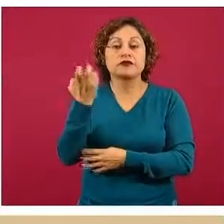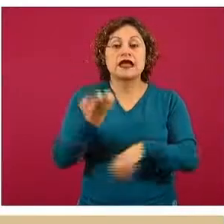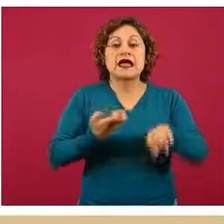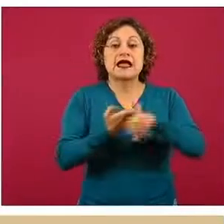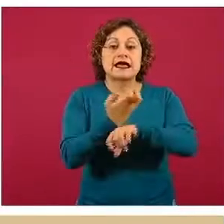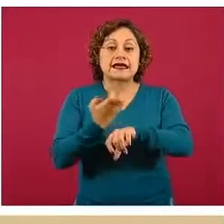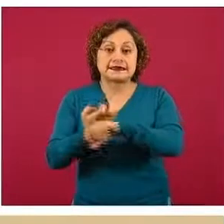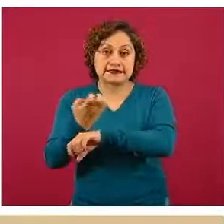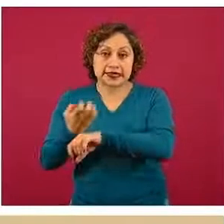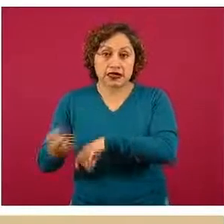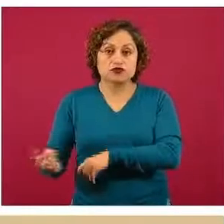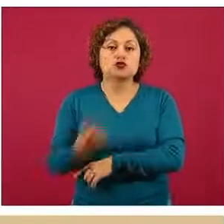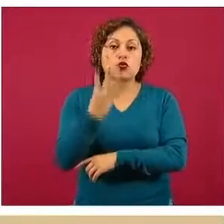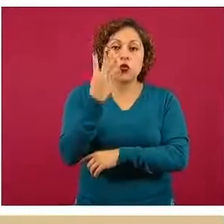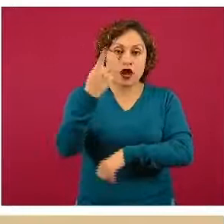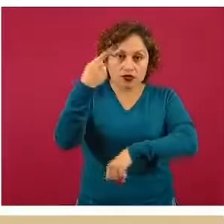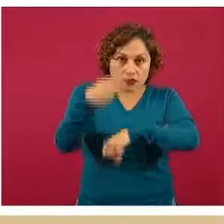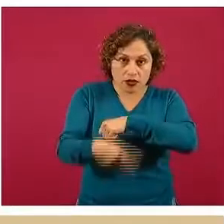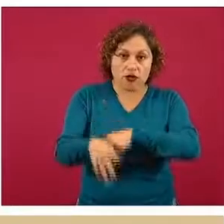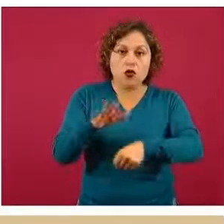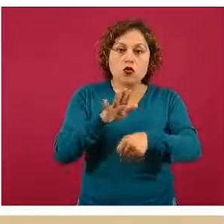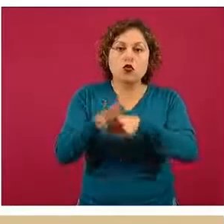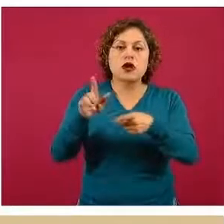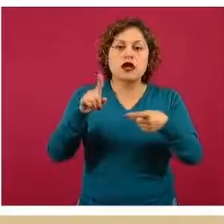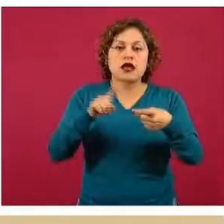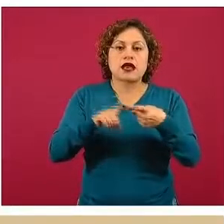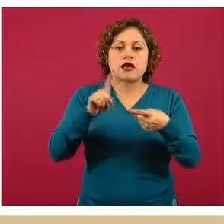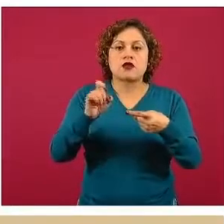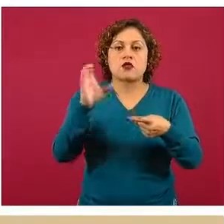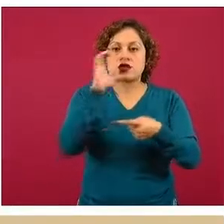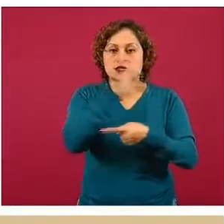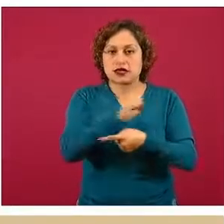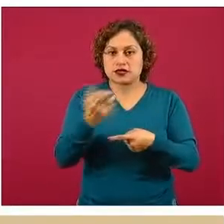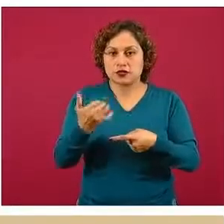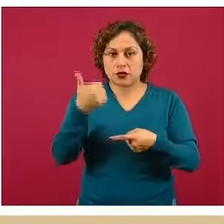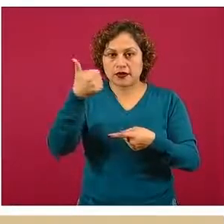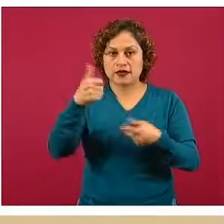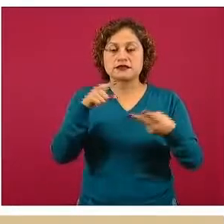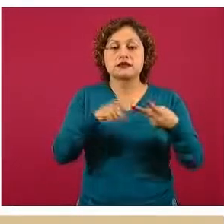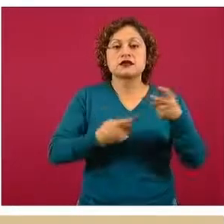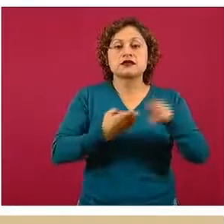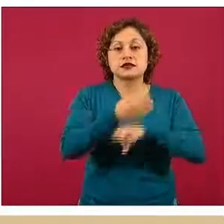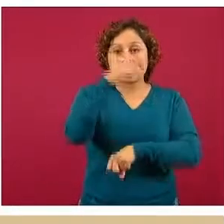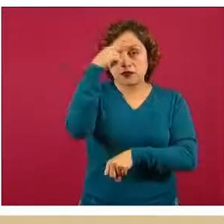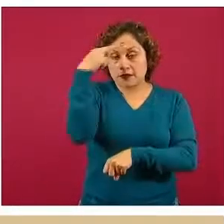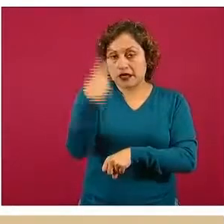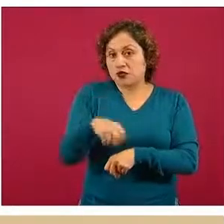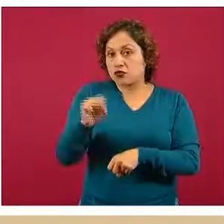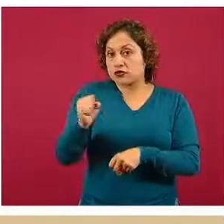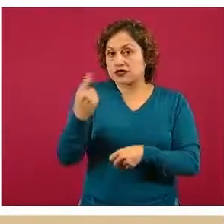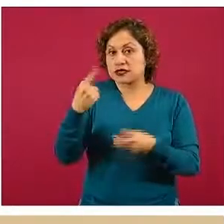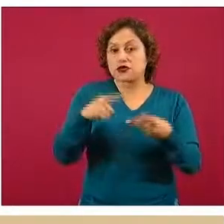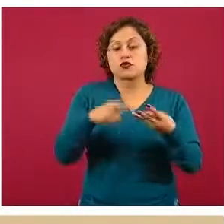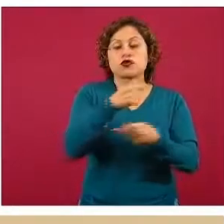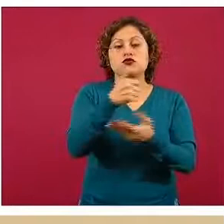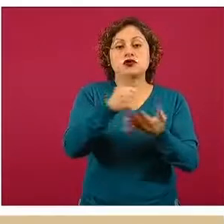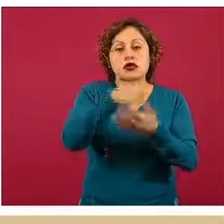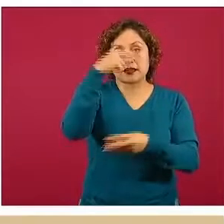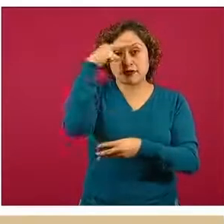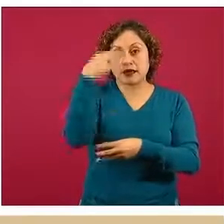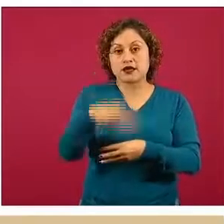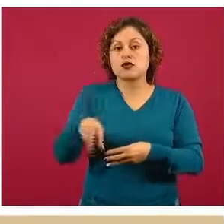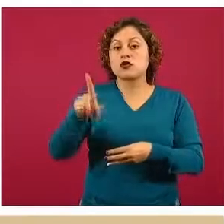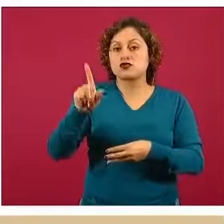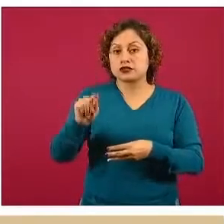rebasan ese 50%, Aguascalientes con 56%, el Estado de México con 61%, Ciudad de México con